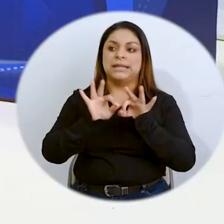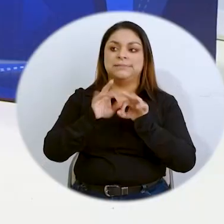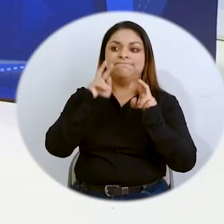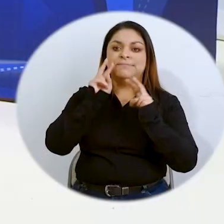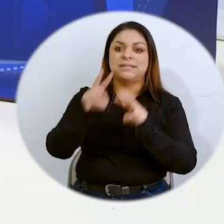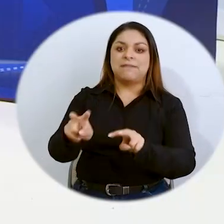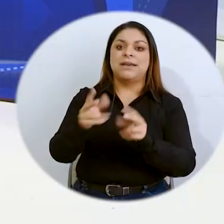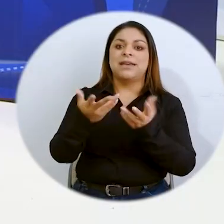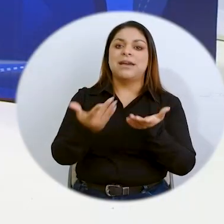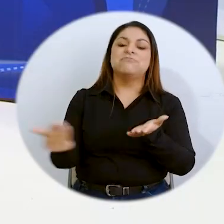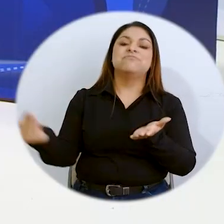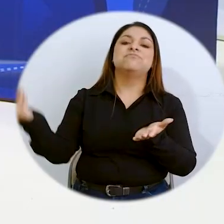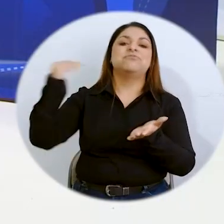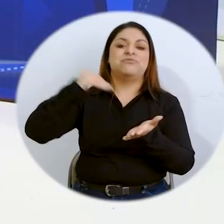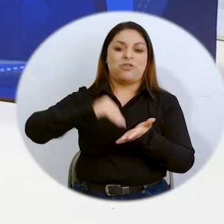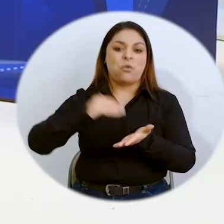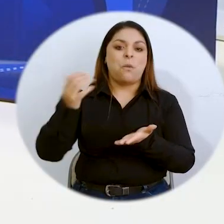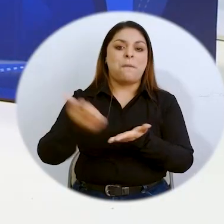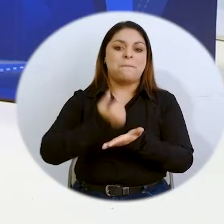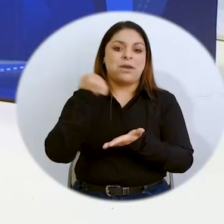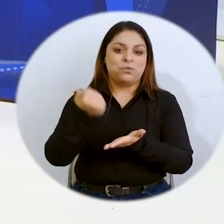recuperó esta práctica